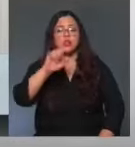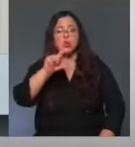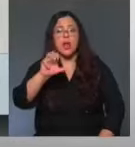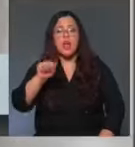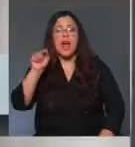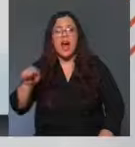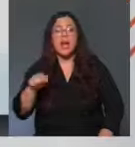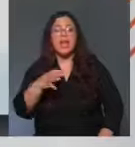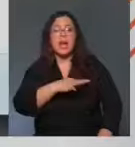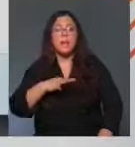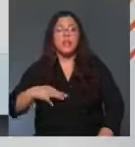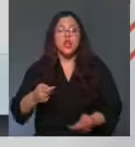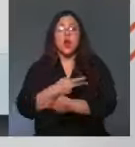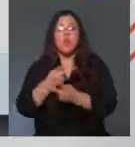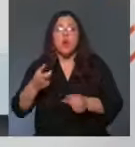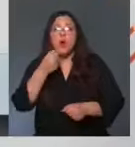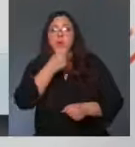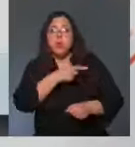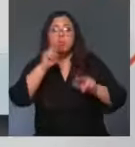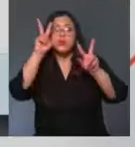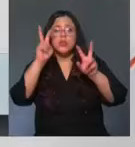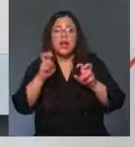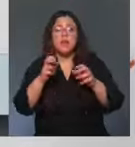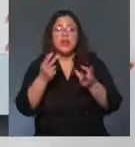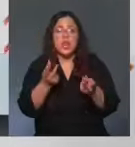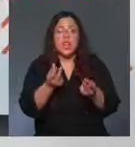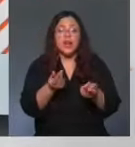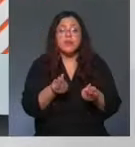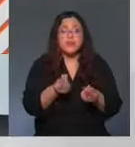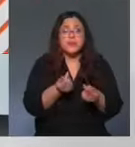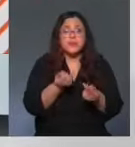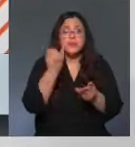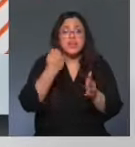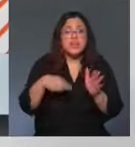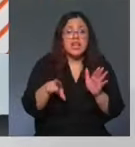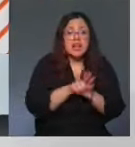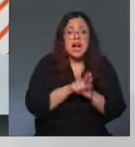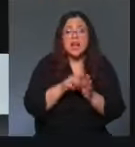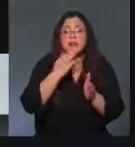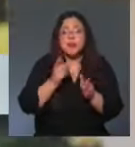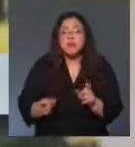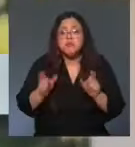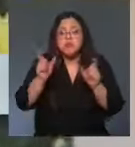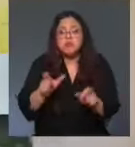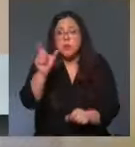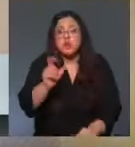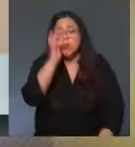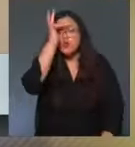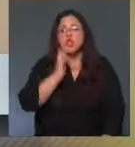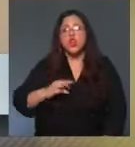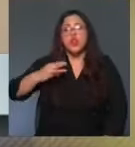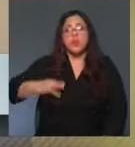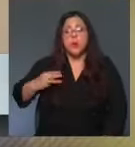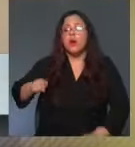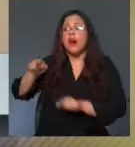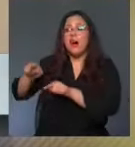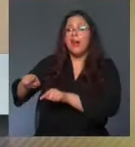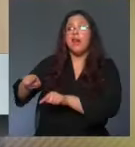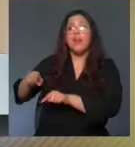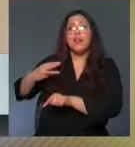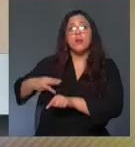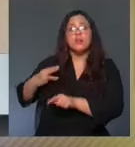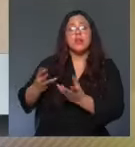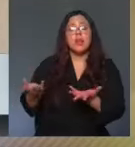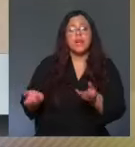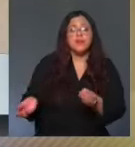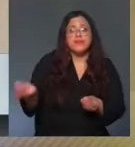cohecho agravado y otorgamiento indebido de estos documentos como funcionario del municipio. Desde la municipalidad suman un